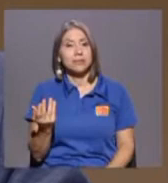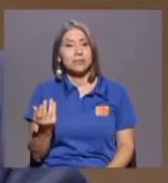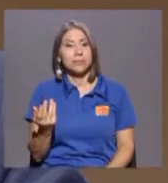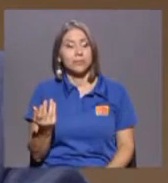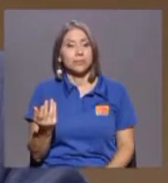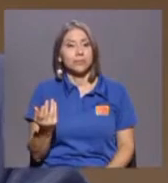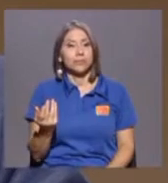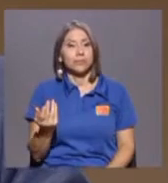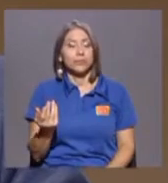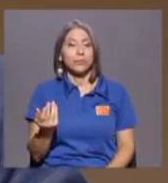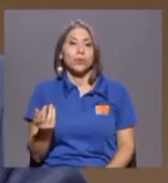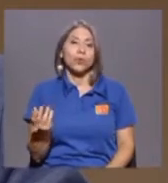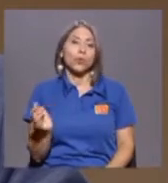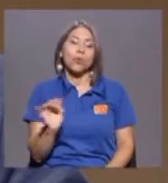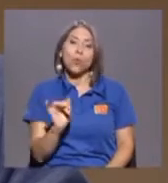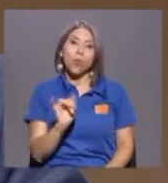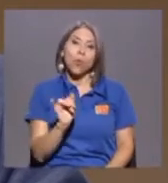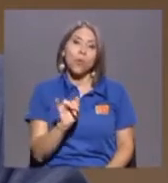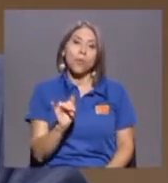cómo